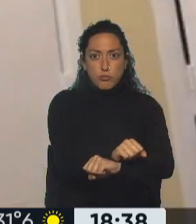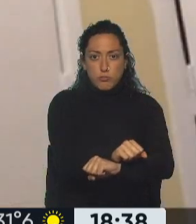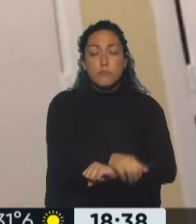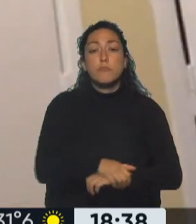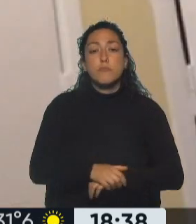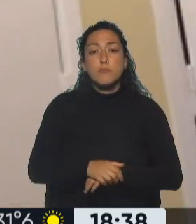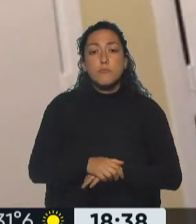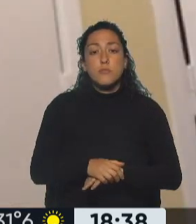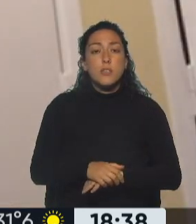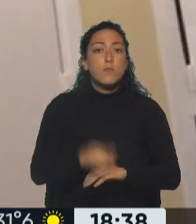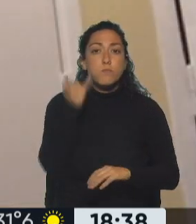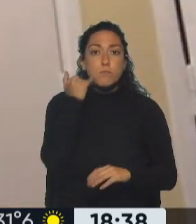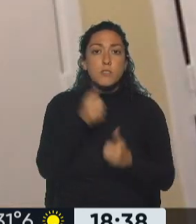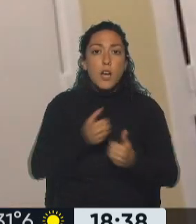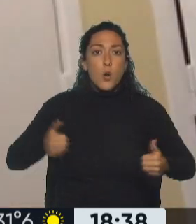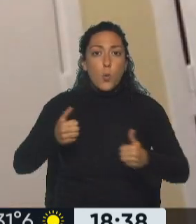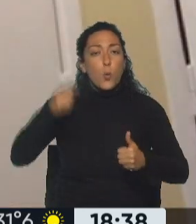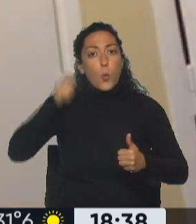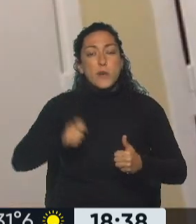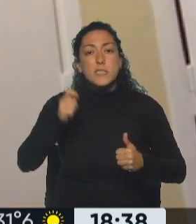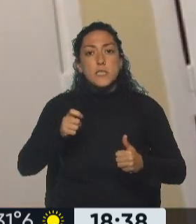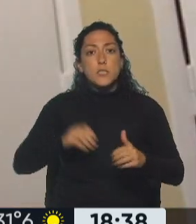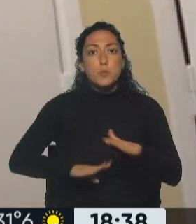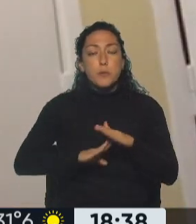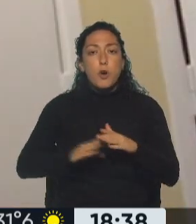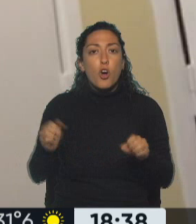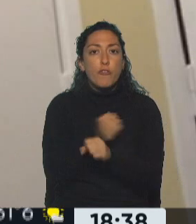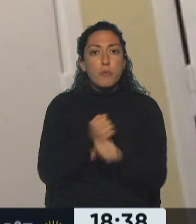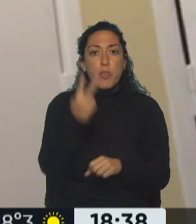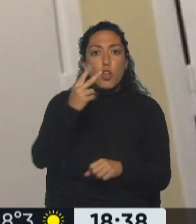bonaerense queda ratificado para el próximo 2 de enero del